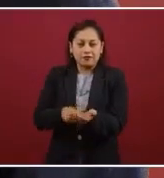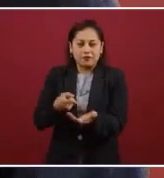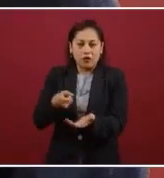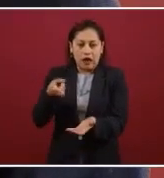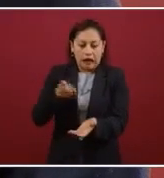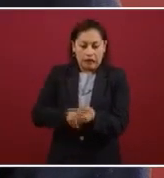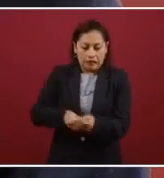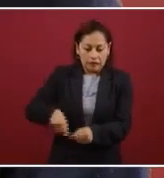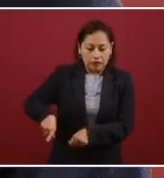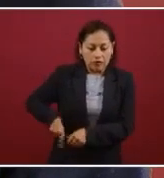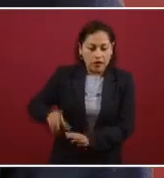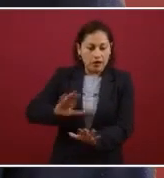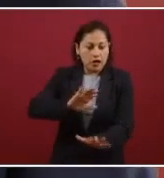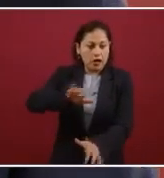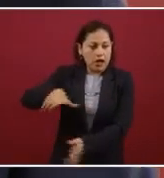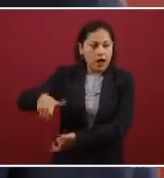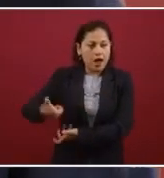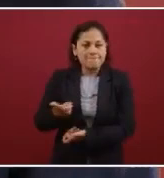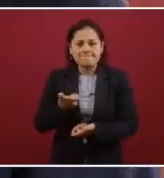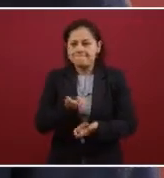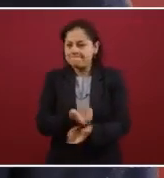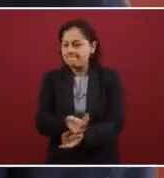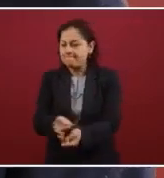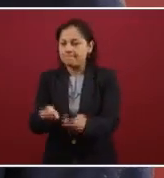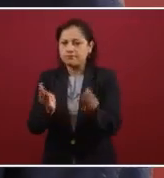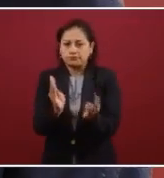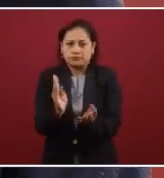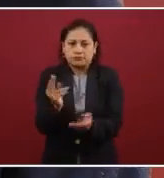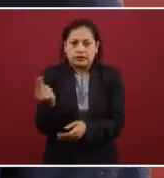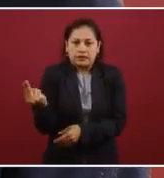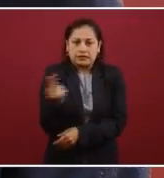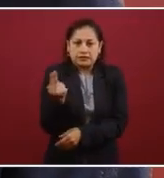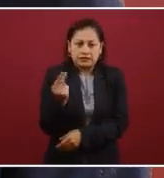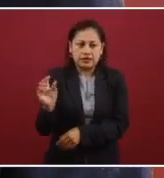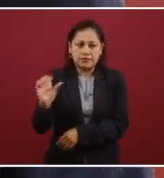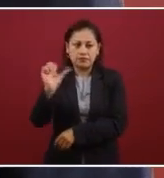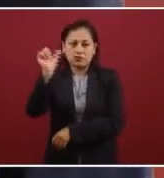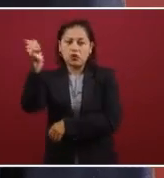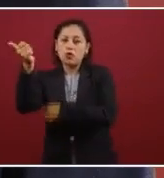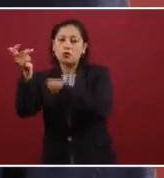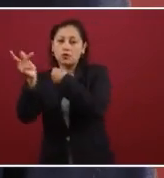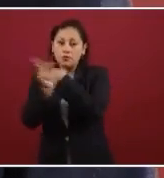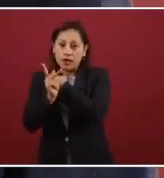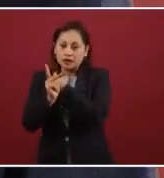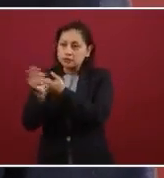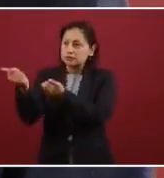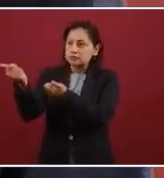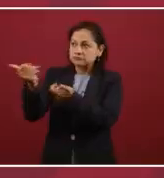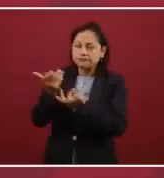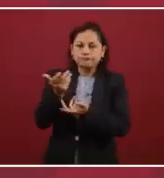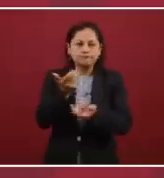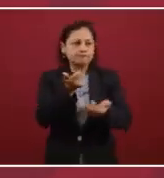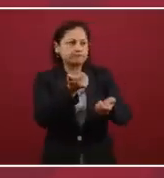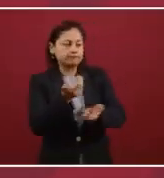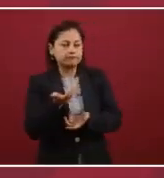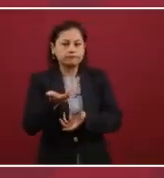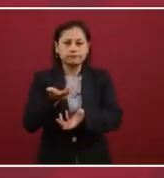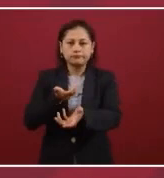pública, se requiere la inversión privada, pero es un